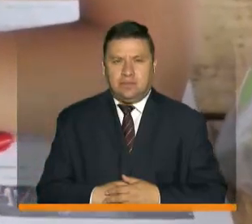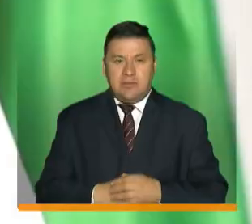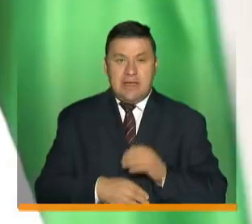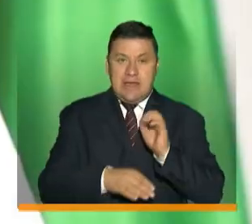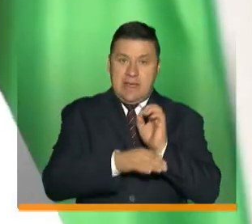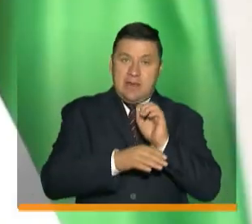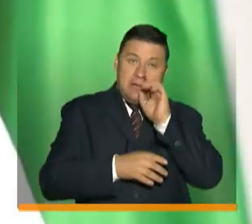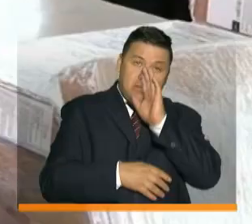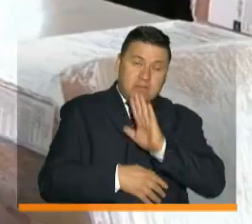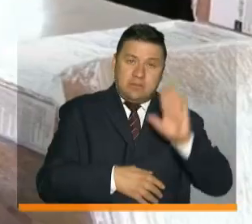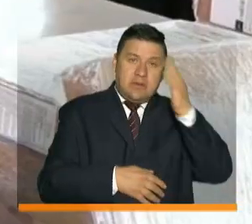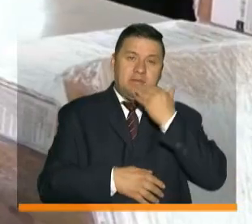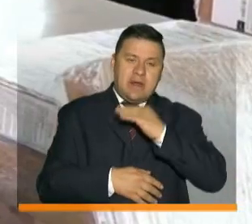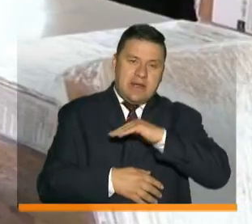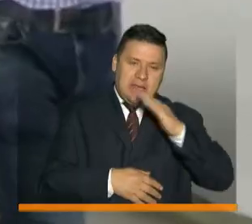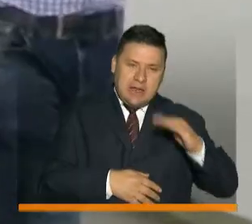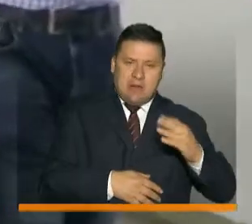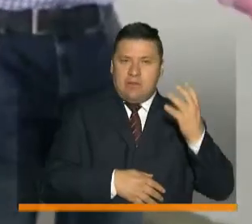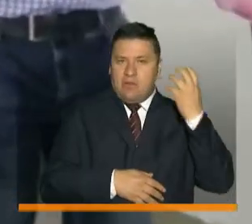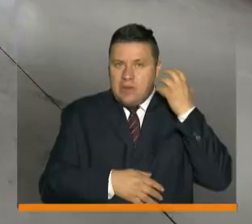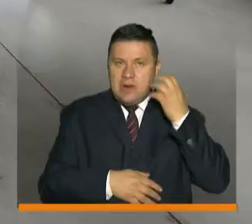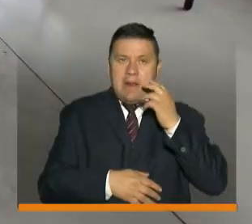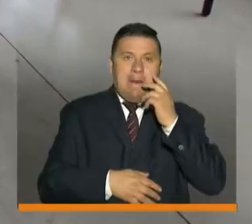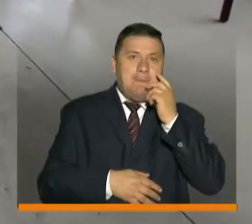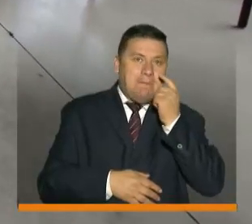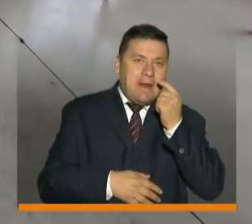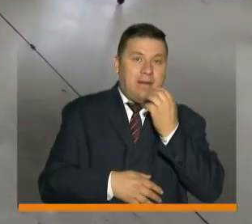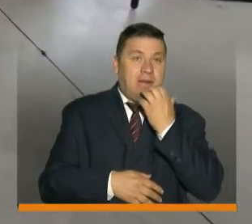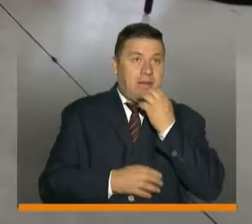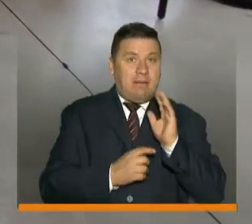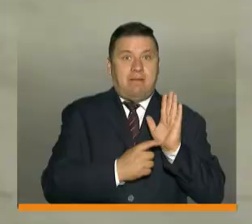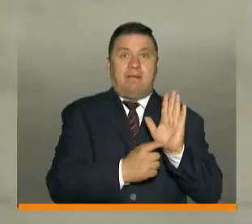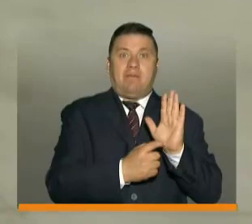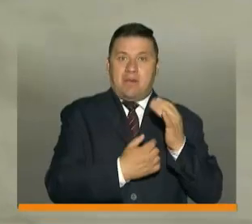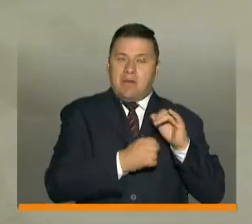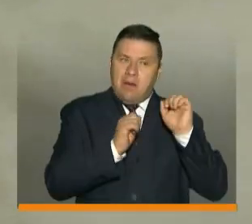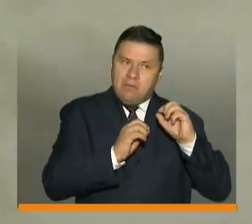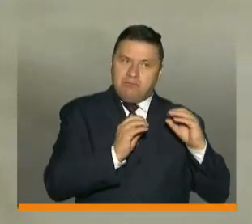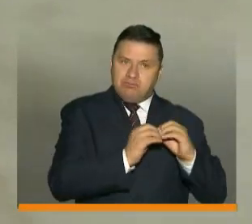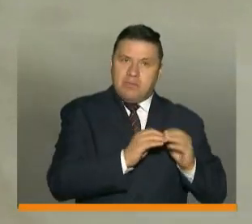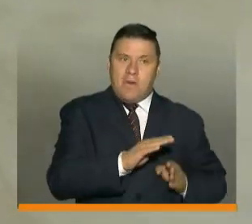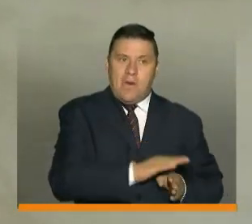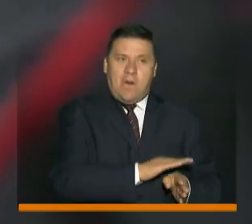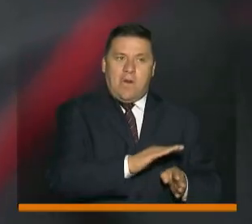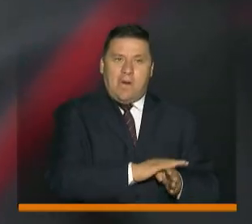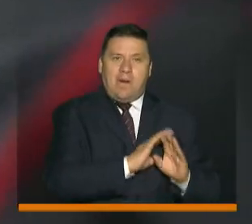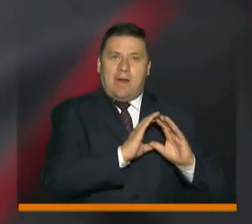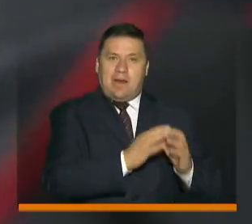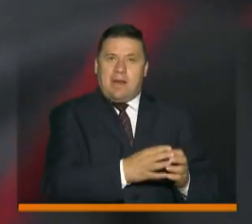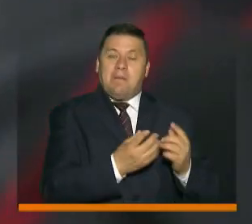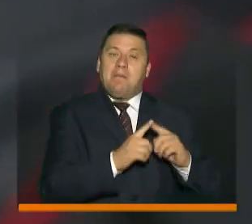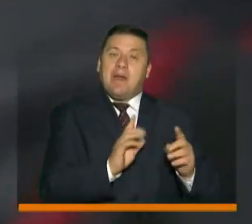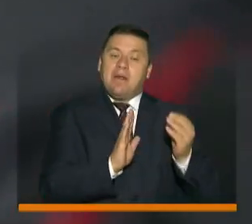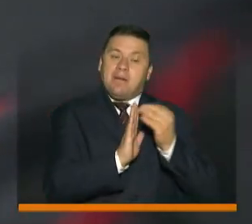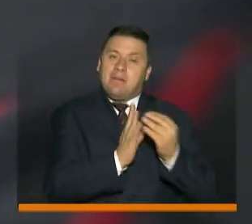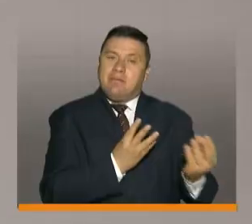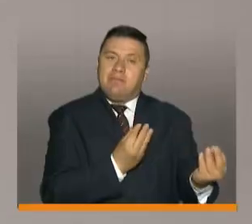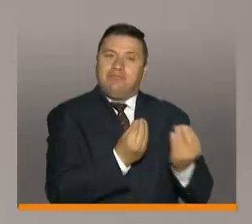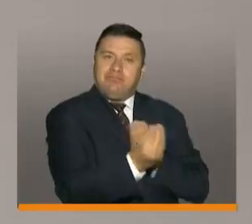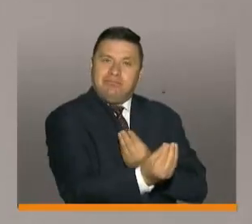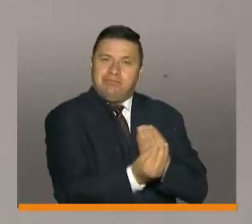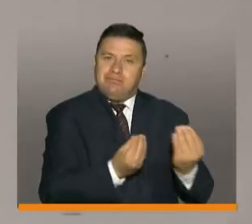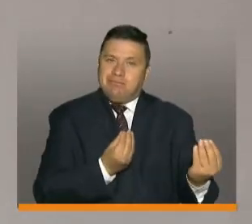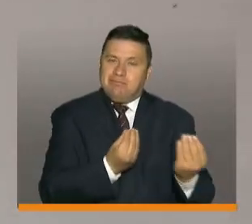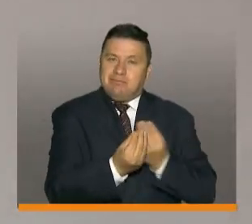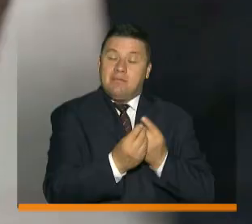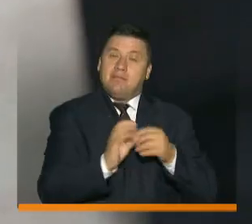Entidades territoriales como Antioquia, Montería y Pereira son ejemplos de este proceso de regreso a clases presenciales bajo el esquema de alternancia,